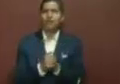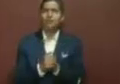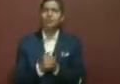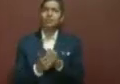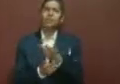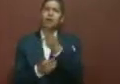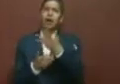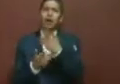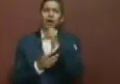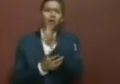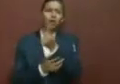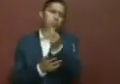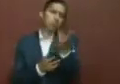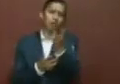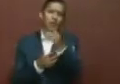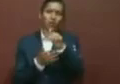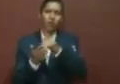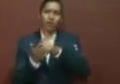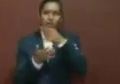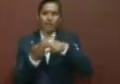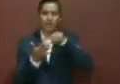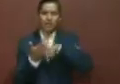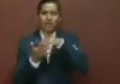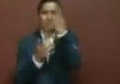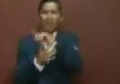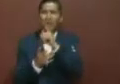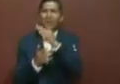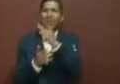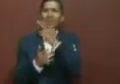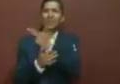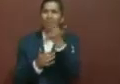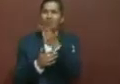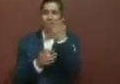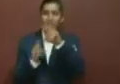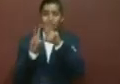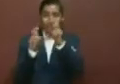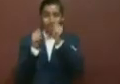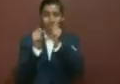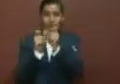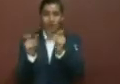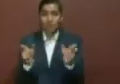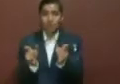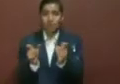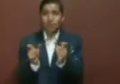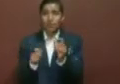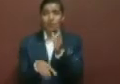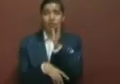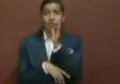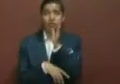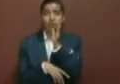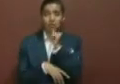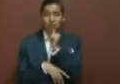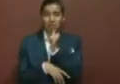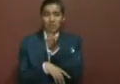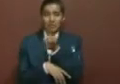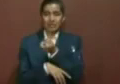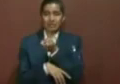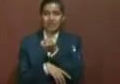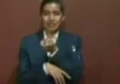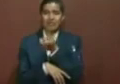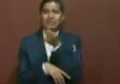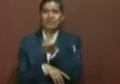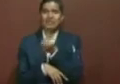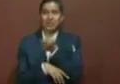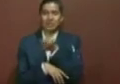Si hay otro lugar donde pudiera haber cancelaciones de reservaciones, si es el tema de inseguridad y si eso no pudiera pues generar un efecto ya